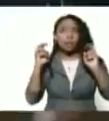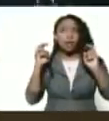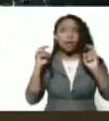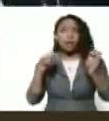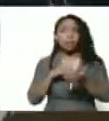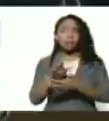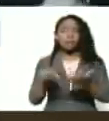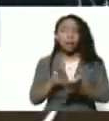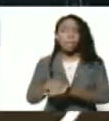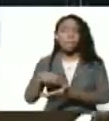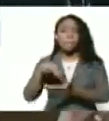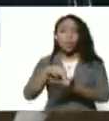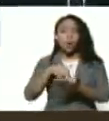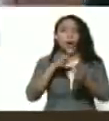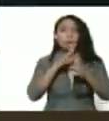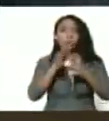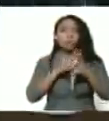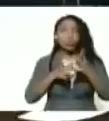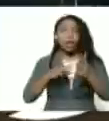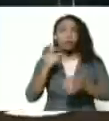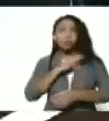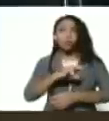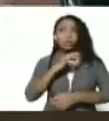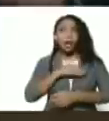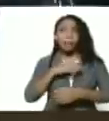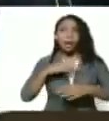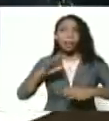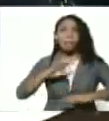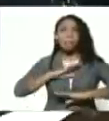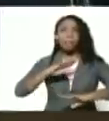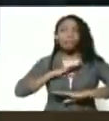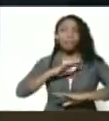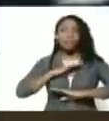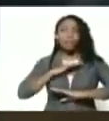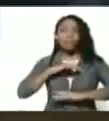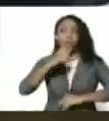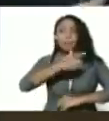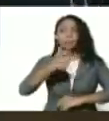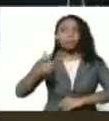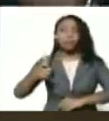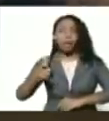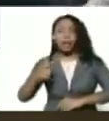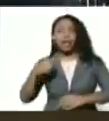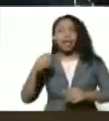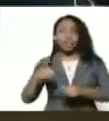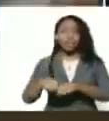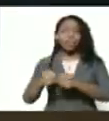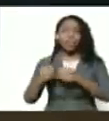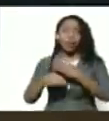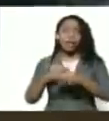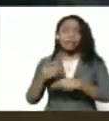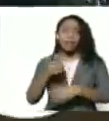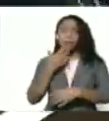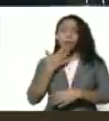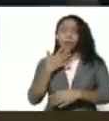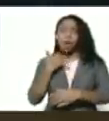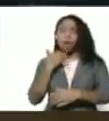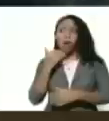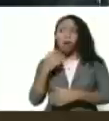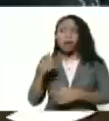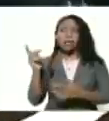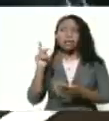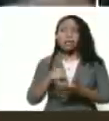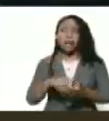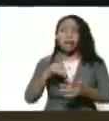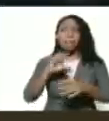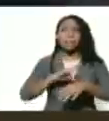devastamiento de las estructuras sociales para beneficio de nuestra gente. ¿Y qué daño le hace que le llegue el bono a la gente? ¿Qué daño le hace que le llegue la medicina, que le